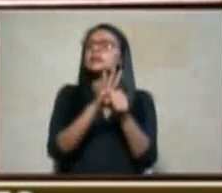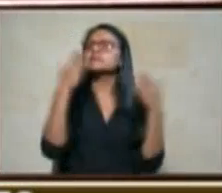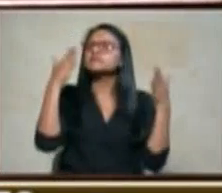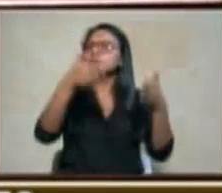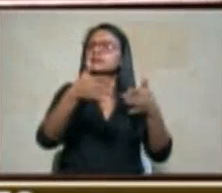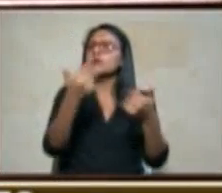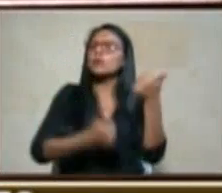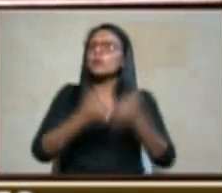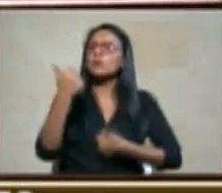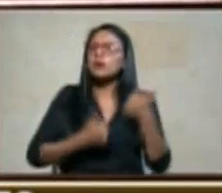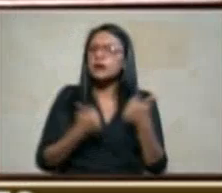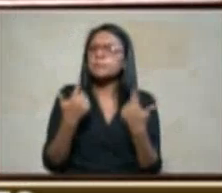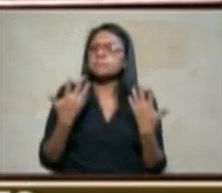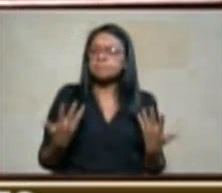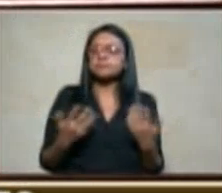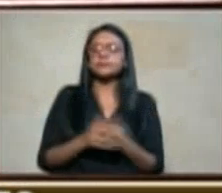de